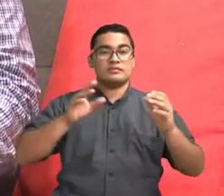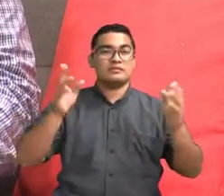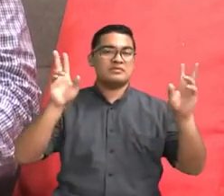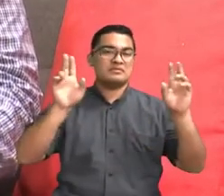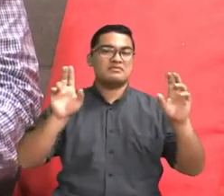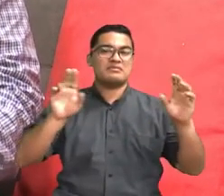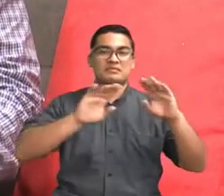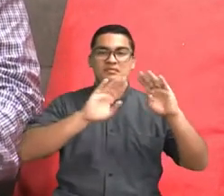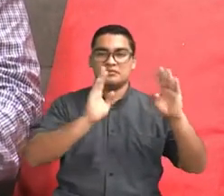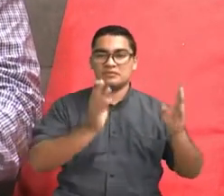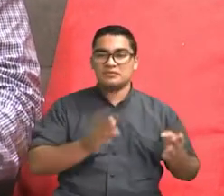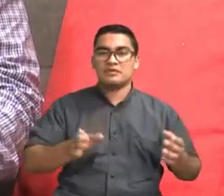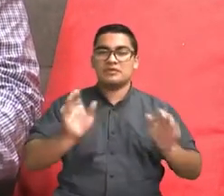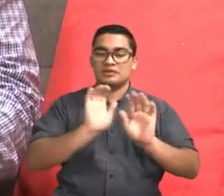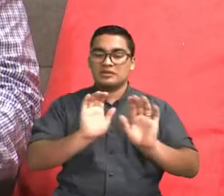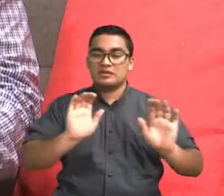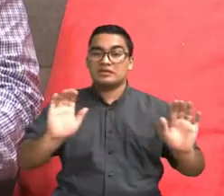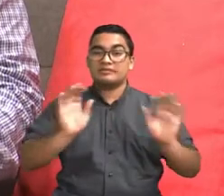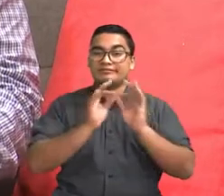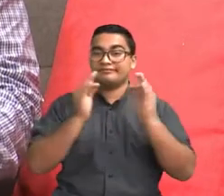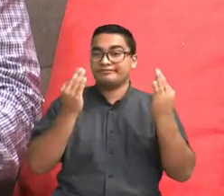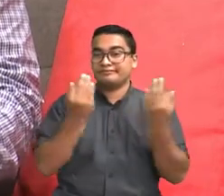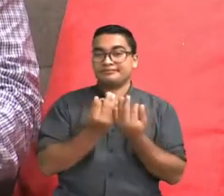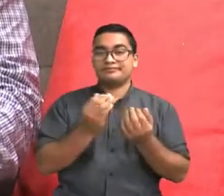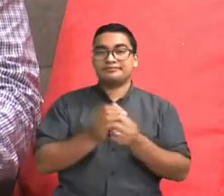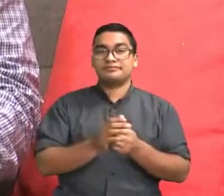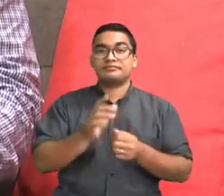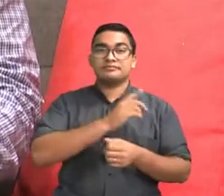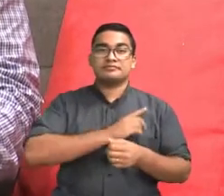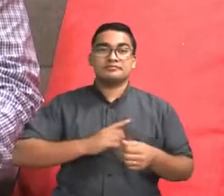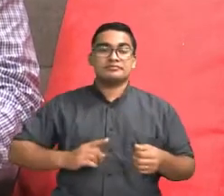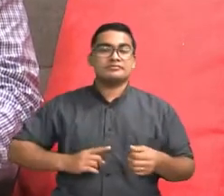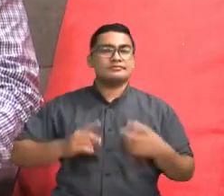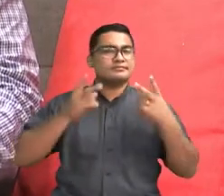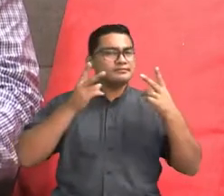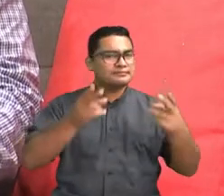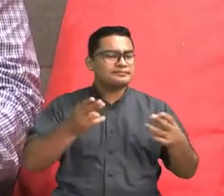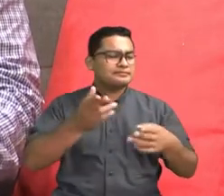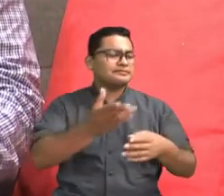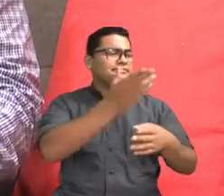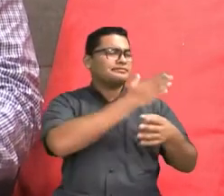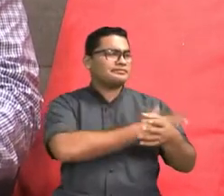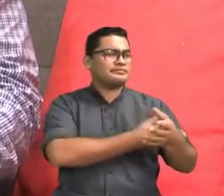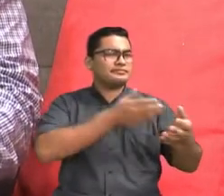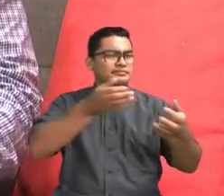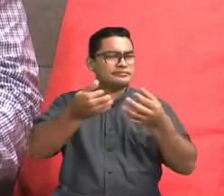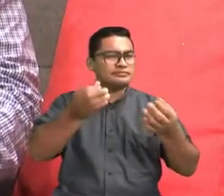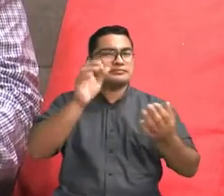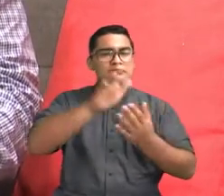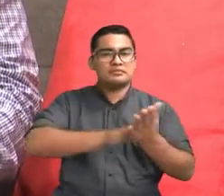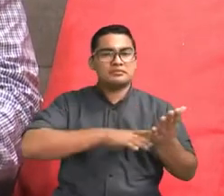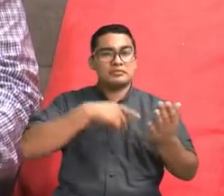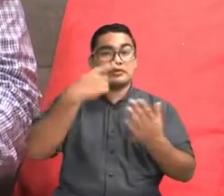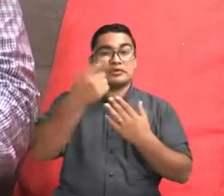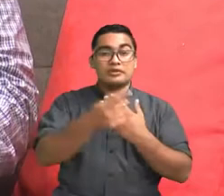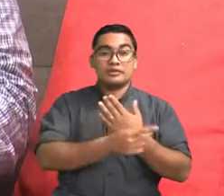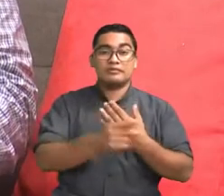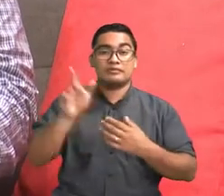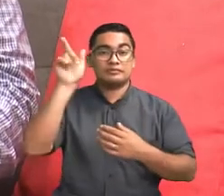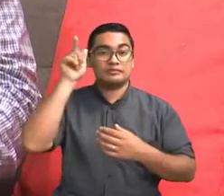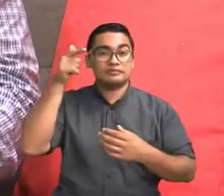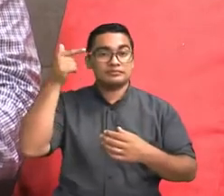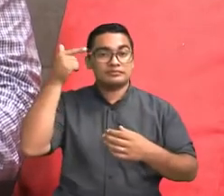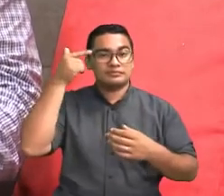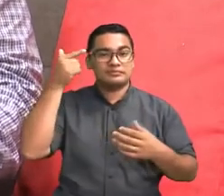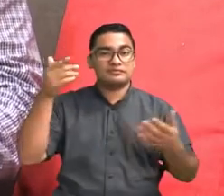y Familia. Diputada, pues antes de irnos a la pausa, empezábamos a mencionar algunos de esos programas que ha hecho tangibles el Gobierno de